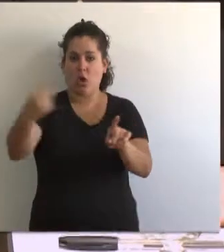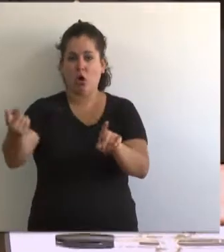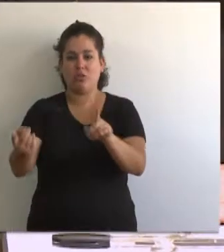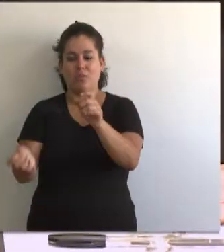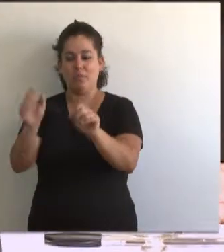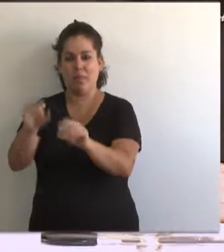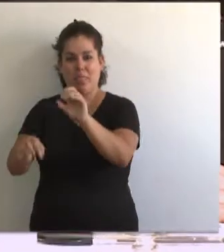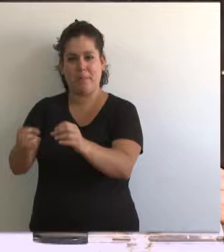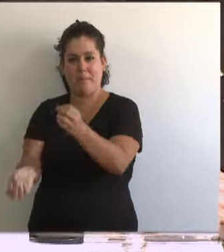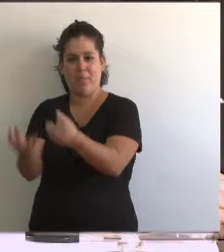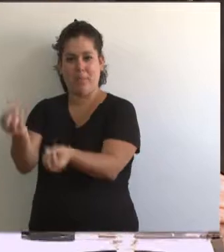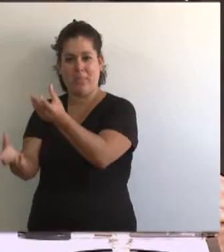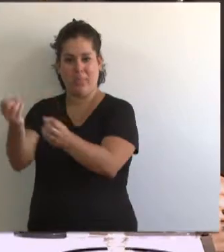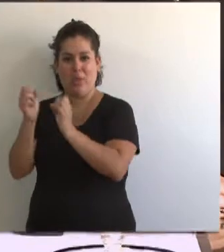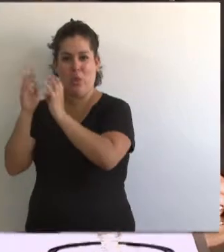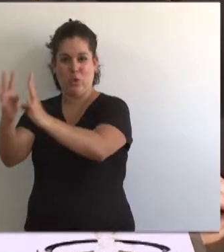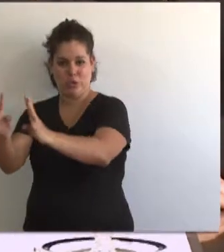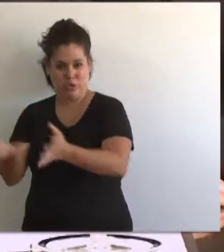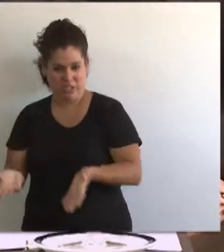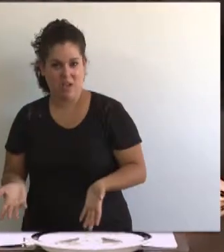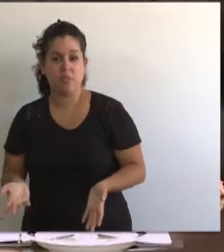son bosques plantados, cultivados.